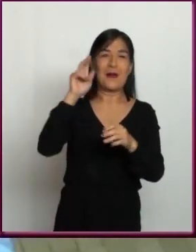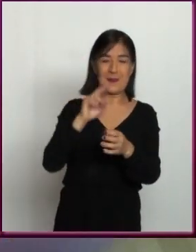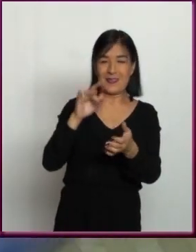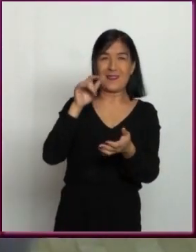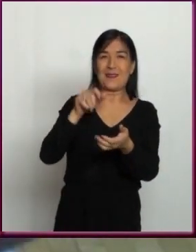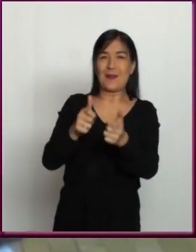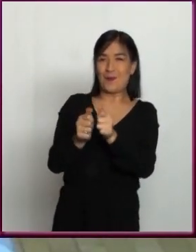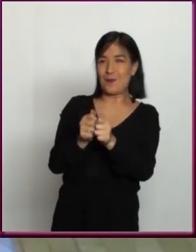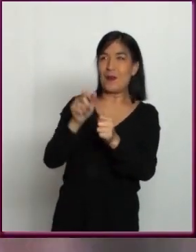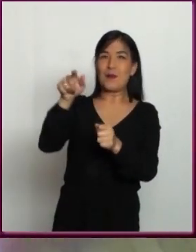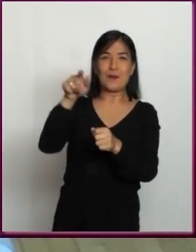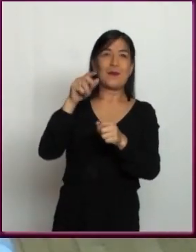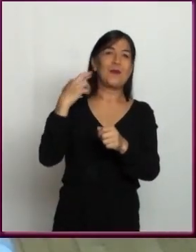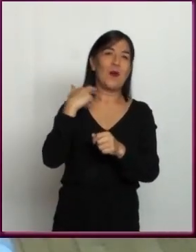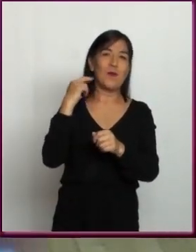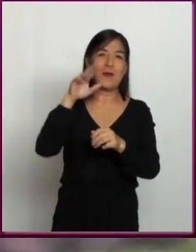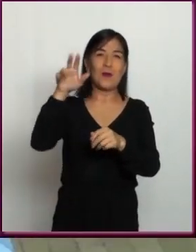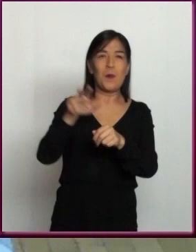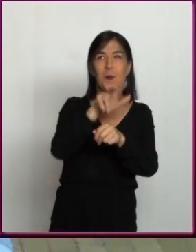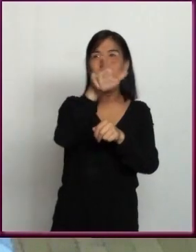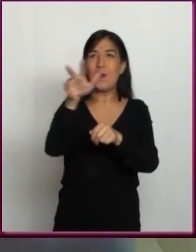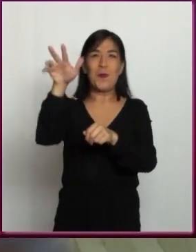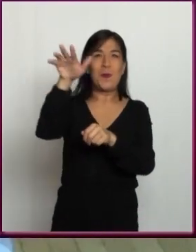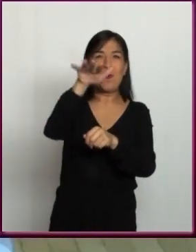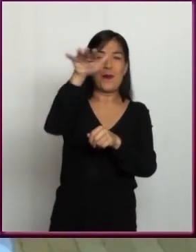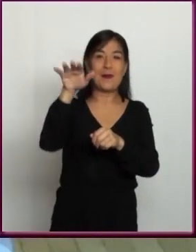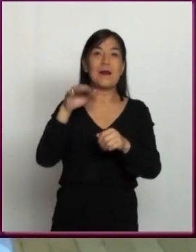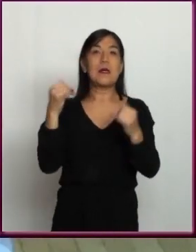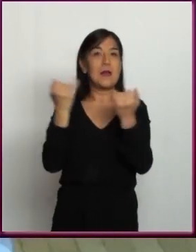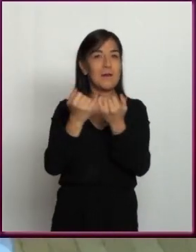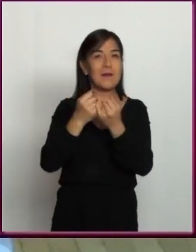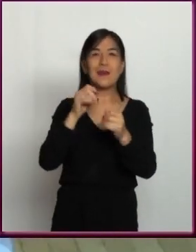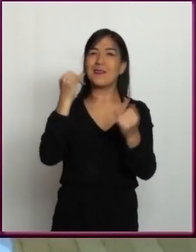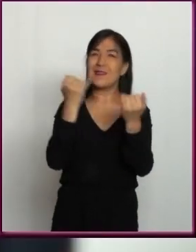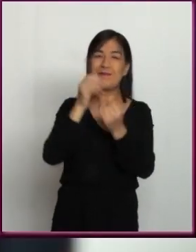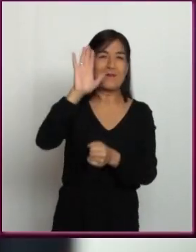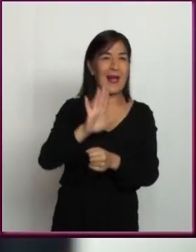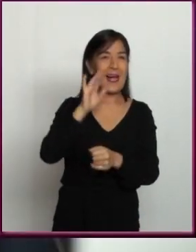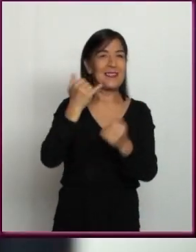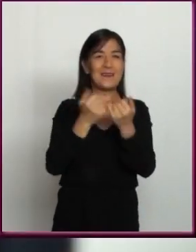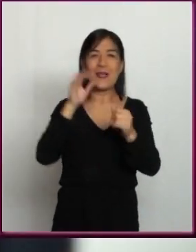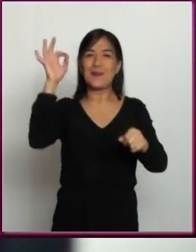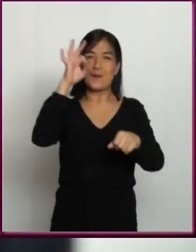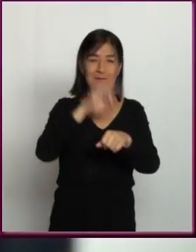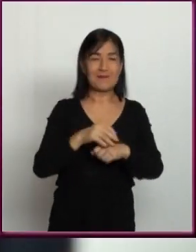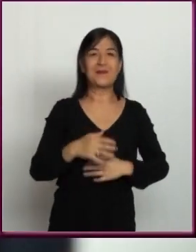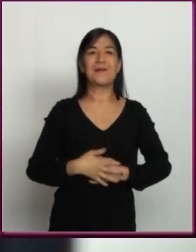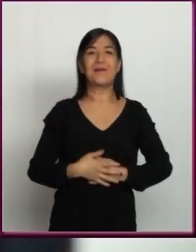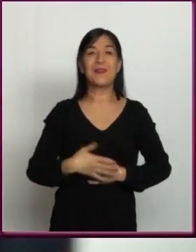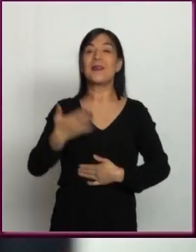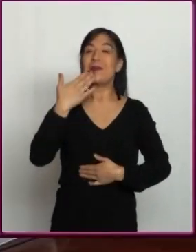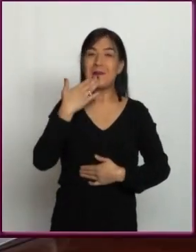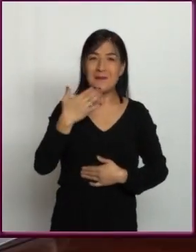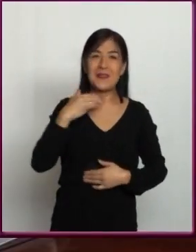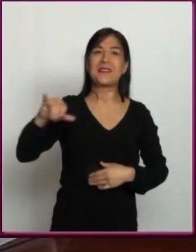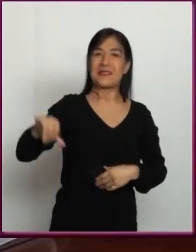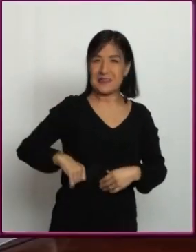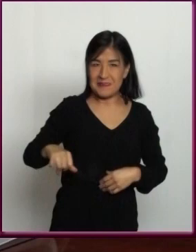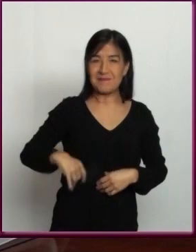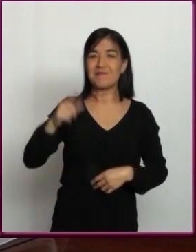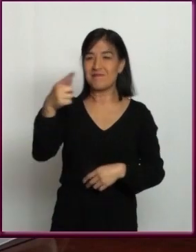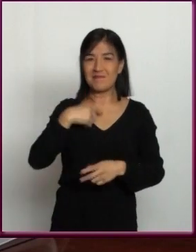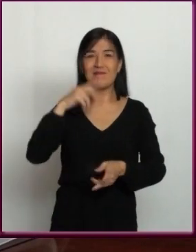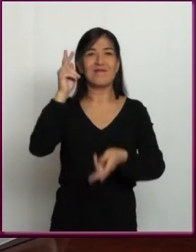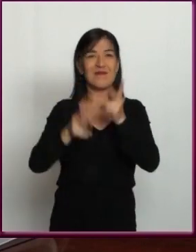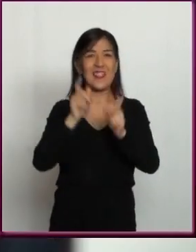le dan vuelta a los árboles, se mantienen en ciertas zonas. Eso es muy simpático. Muy bien, Fernando. Muy, muy interesante todo lo que nos platicas de